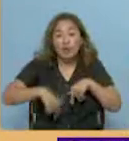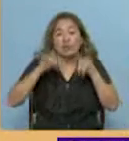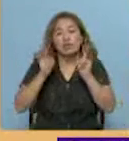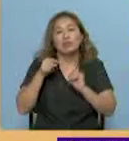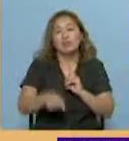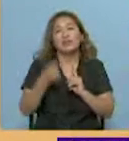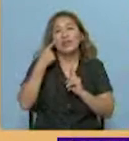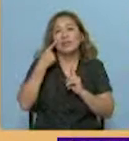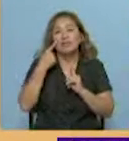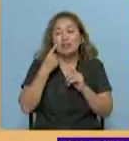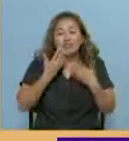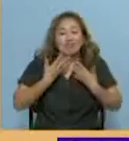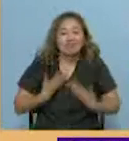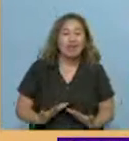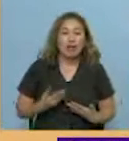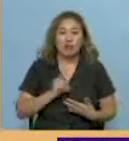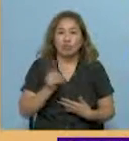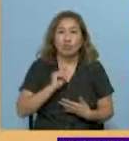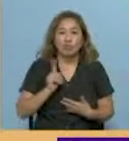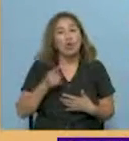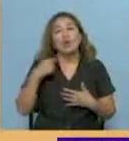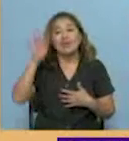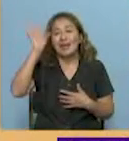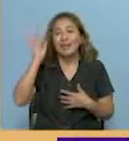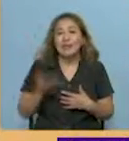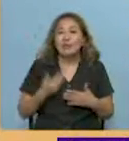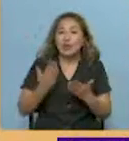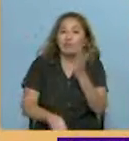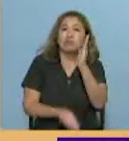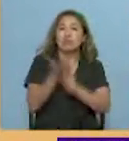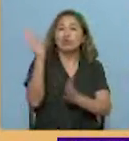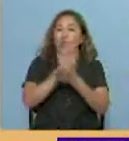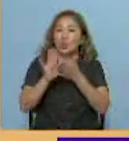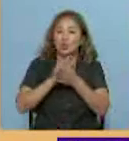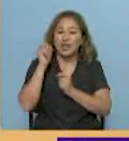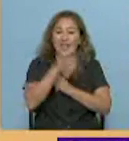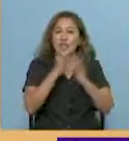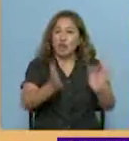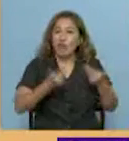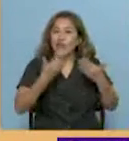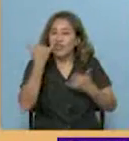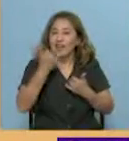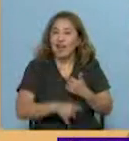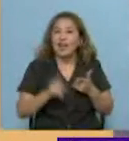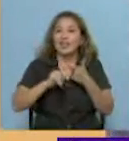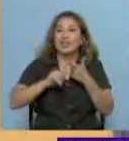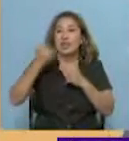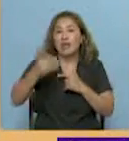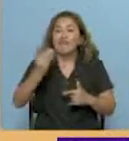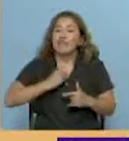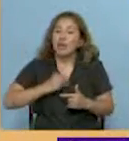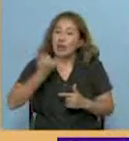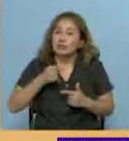ven una desazón en eso pero entendemos que esto se va a salir en primer lugar por esa fuerza que nos dan en segundo lugar porque tenemos la fe